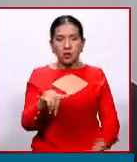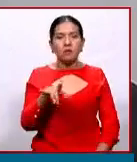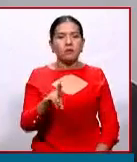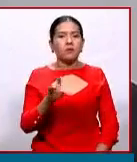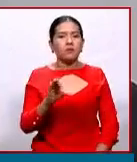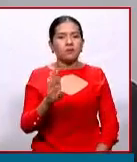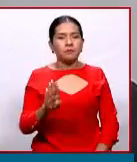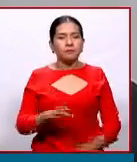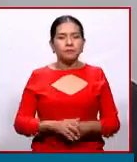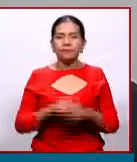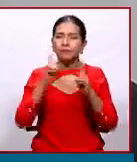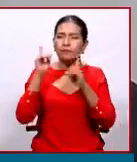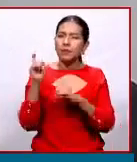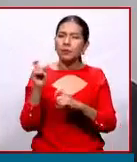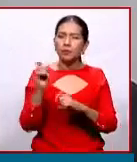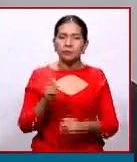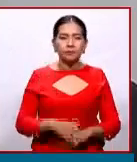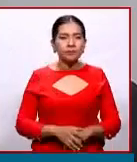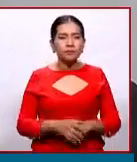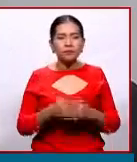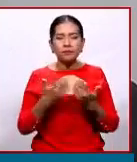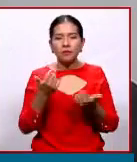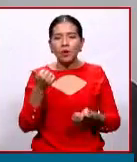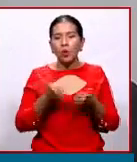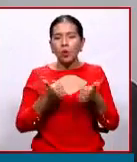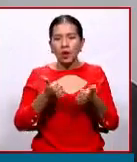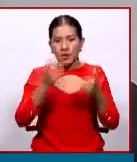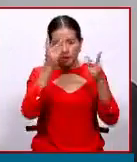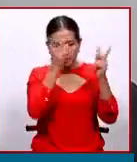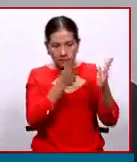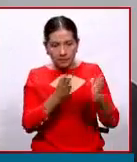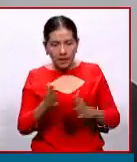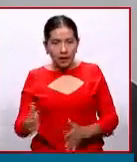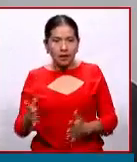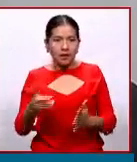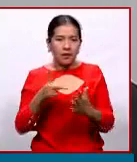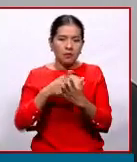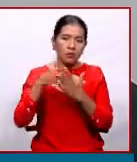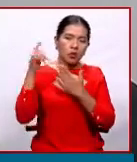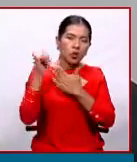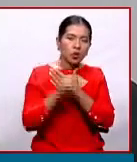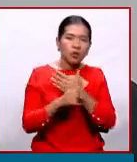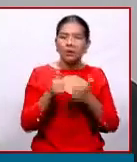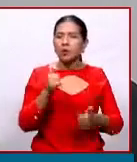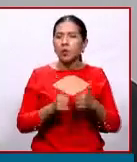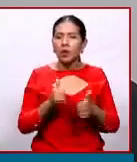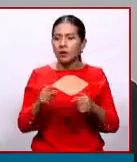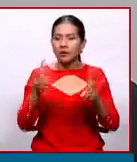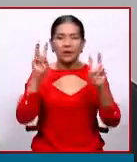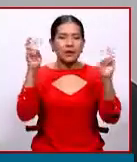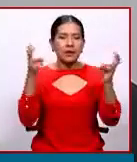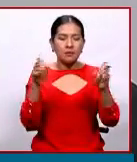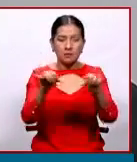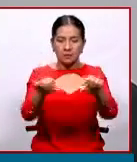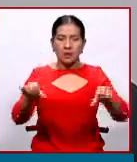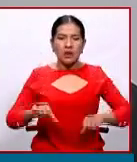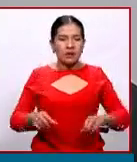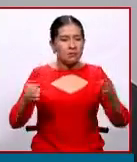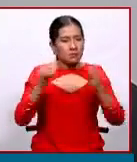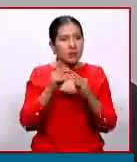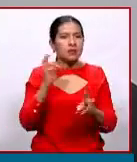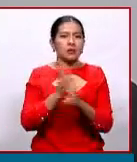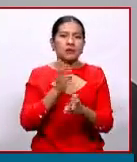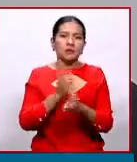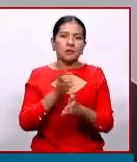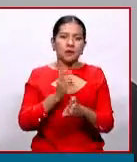Enzo, ¿qué planes, qué proyectos se tiene en un área que es muy complicada, porque